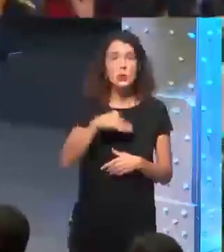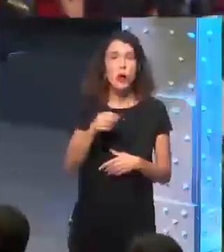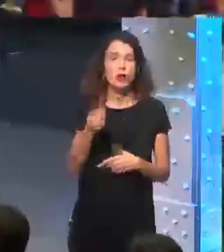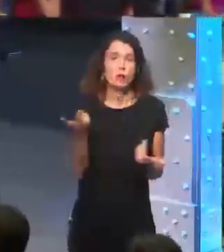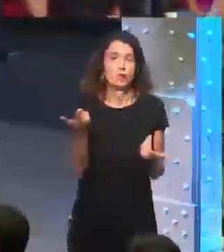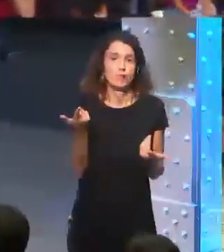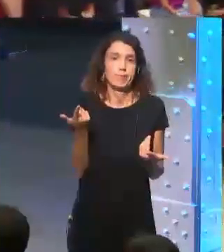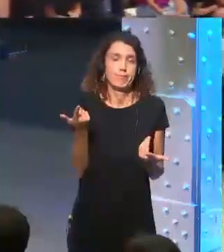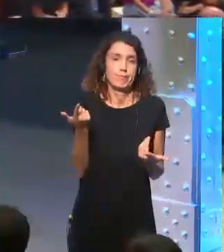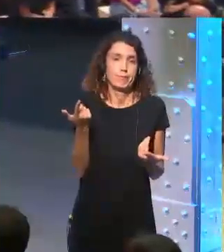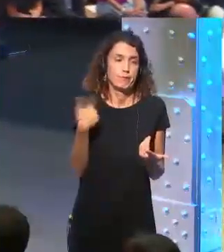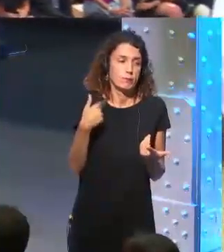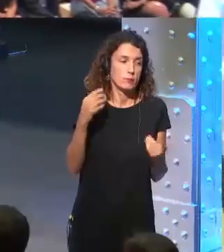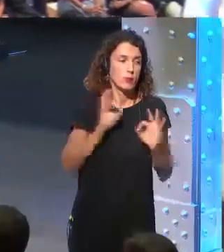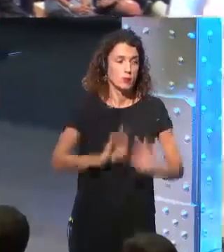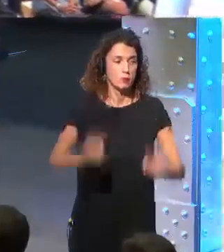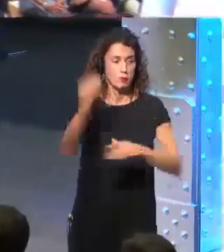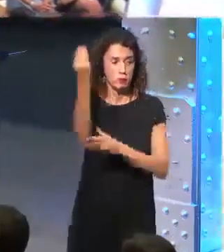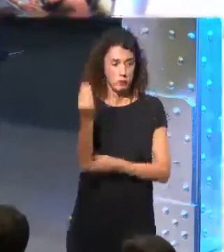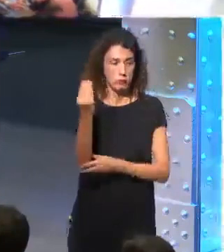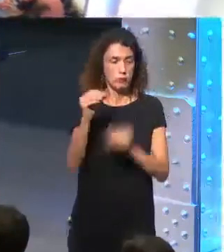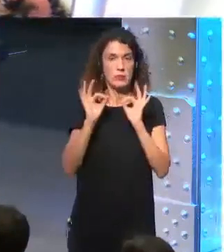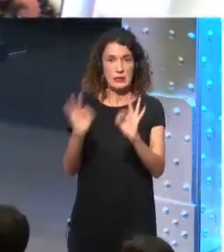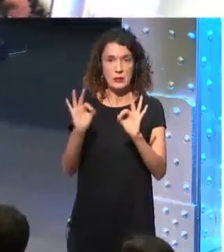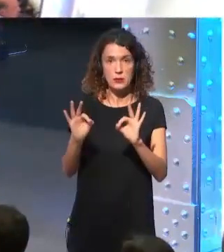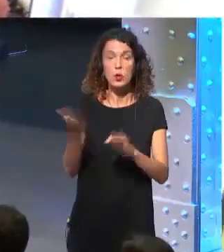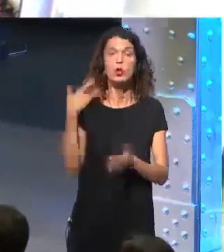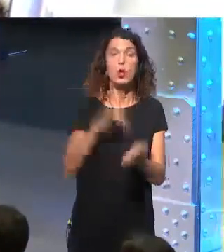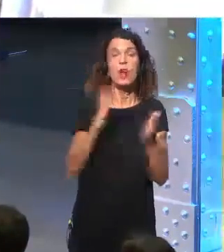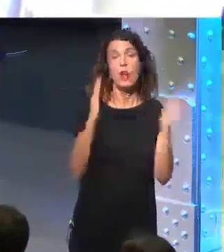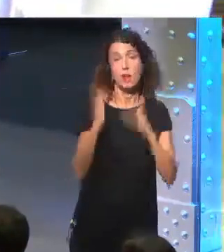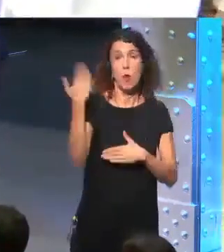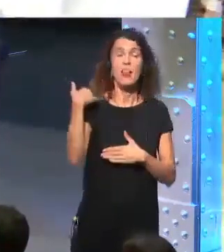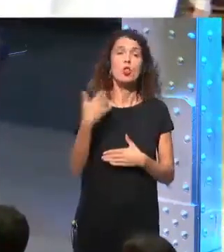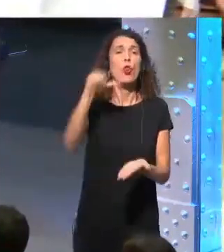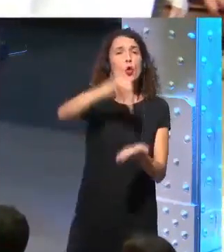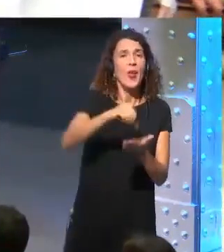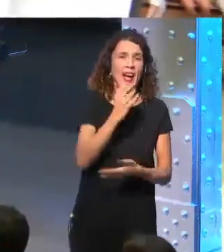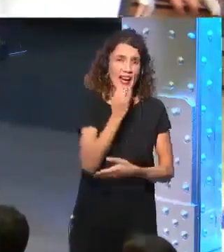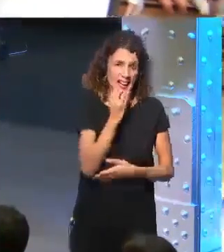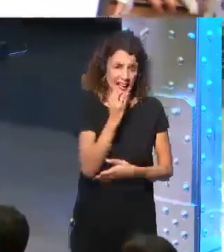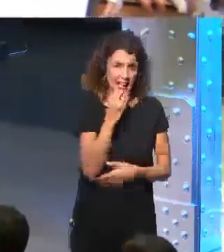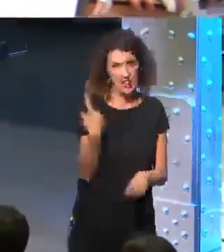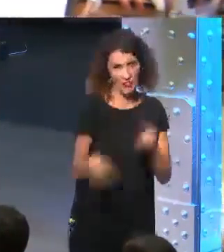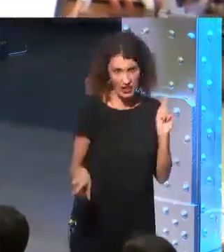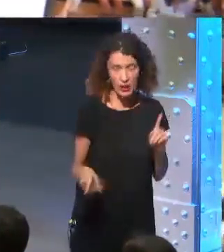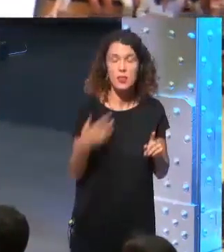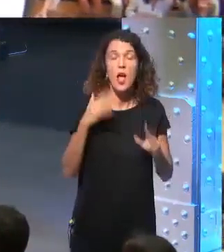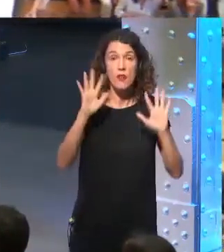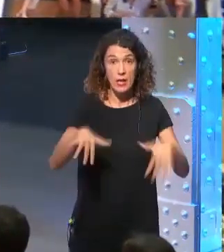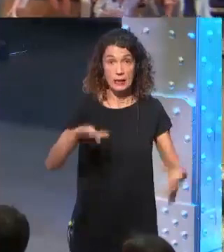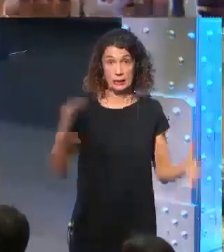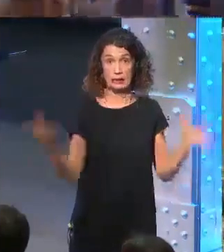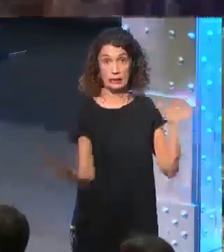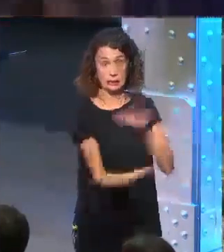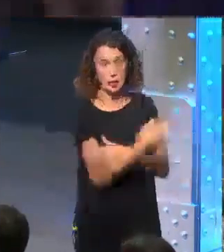tópicos, como había sido la norma en el período de hegemonía de la polis. Esa transformación nos aboca a